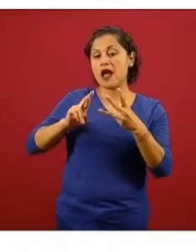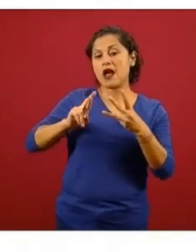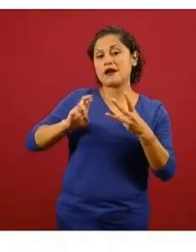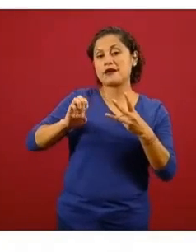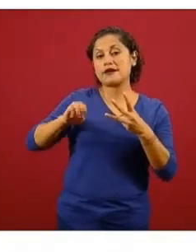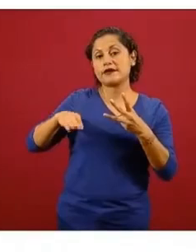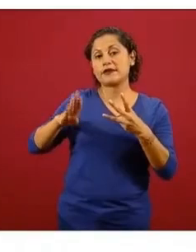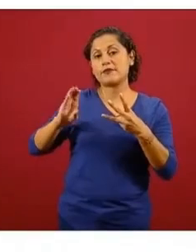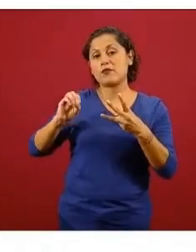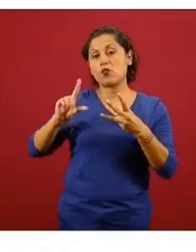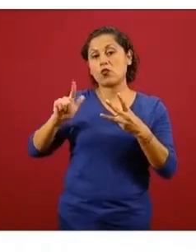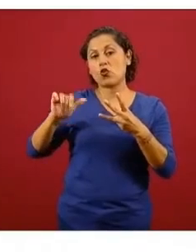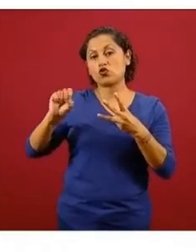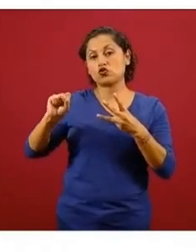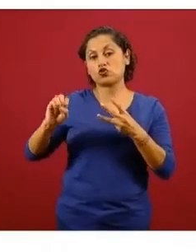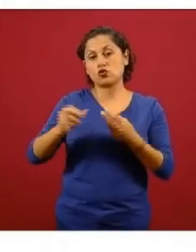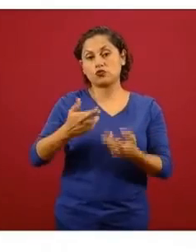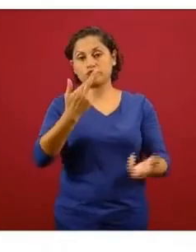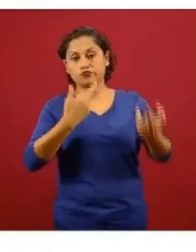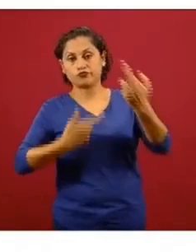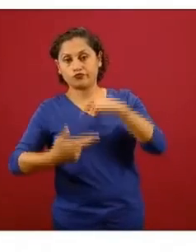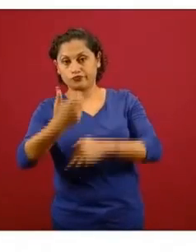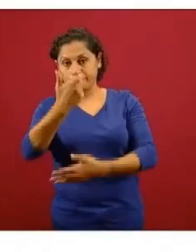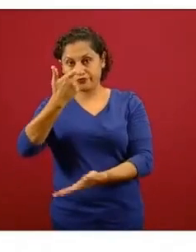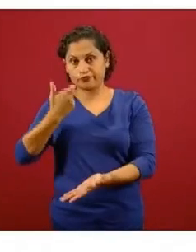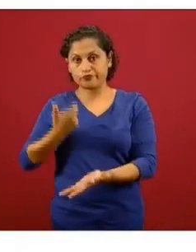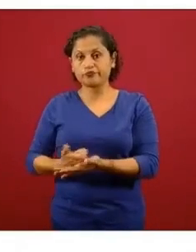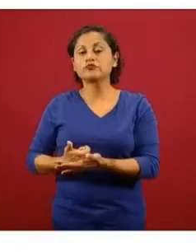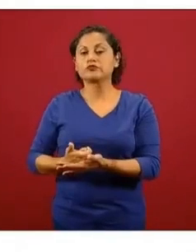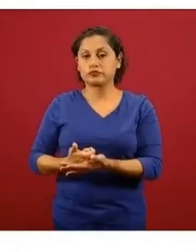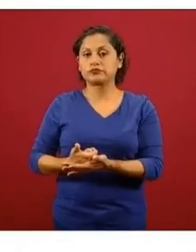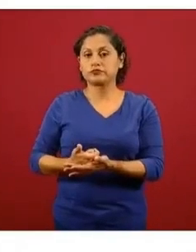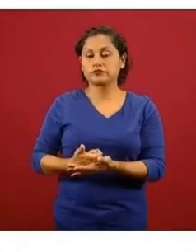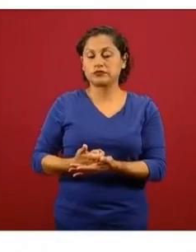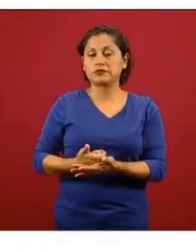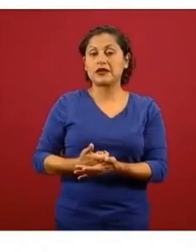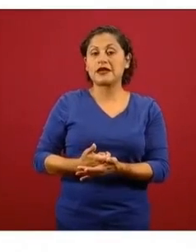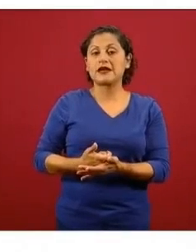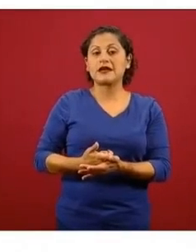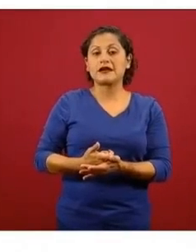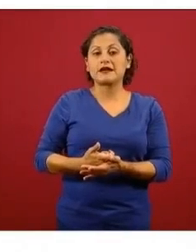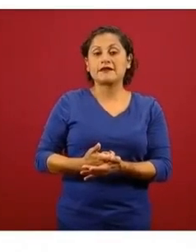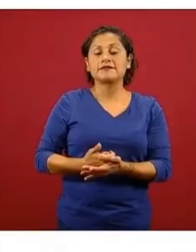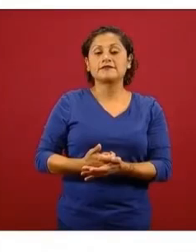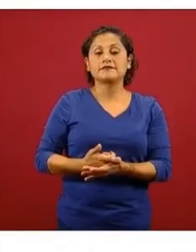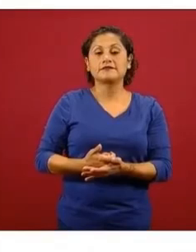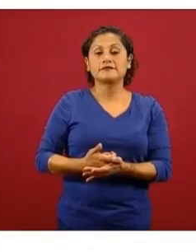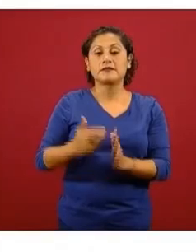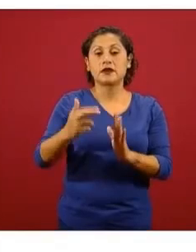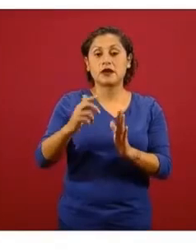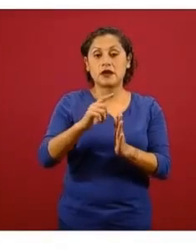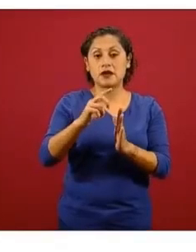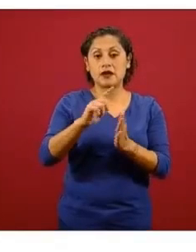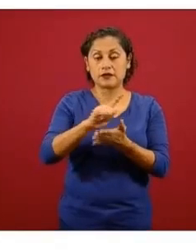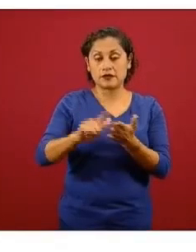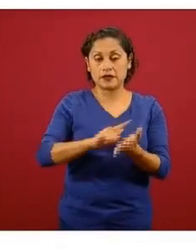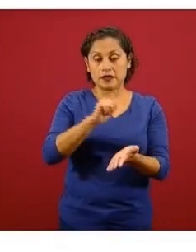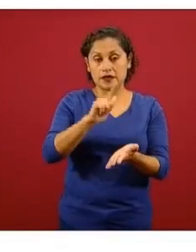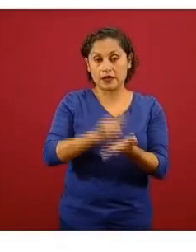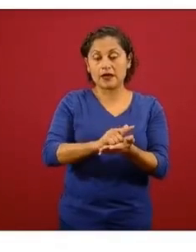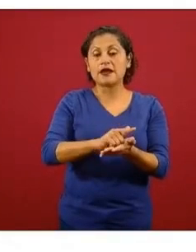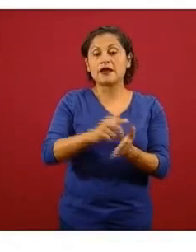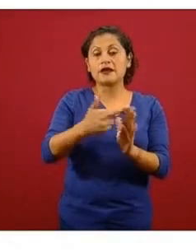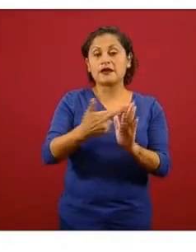seleccionar. Es reembolsos, a que se refiere el numeral 13º, fracción 4ª, de los lineamientos del programa de apoyo a